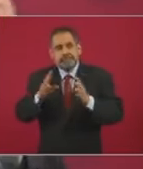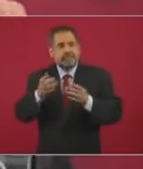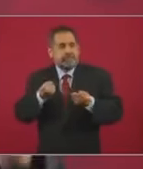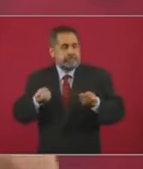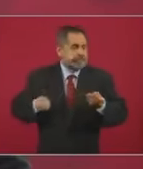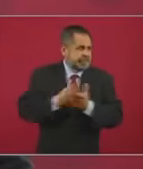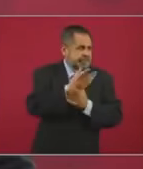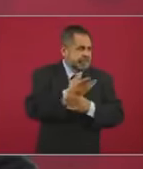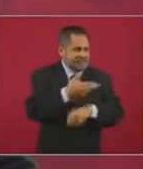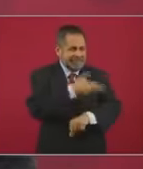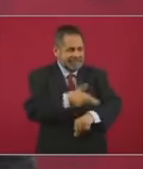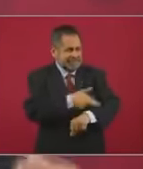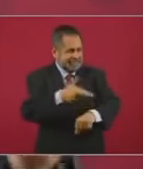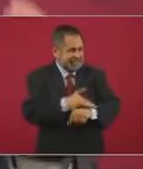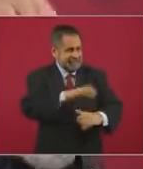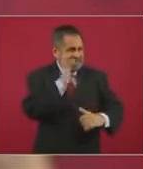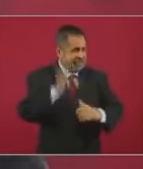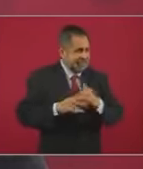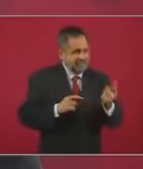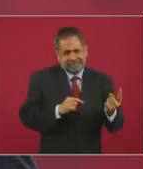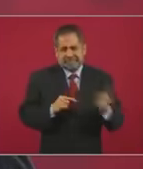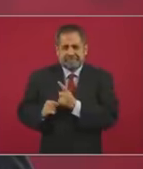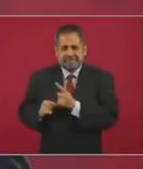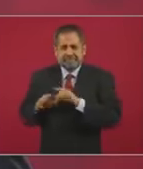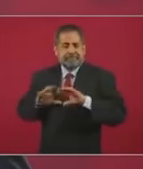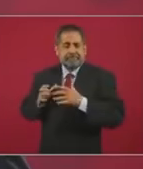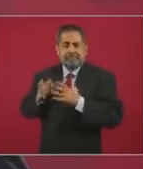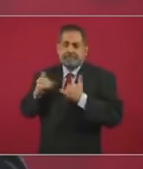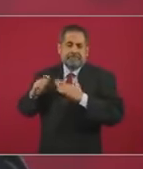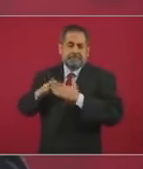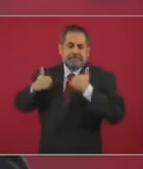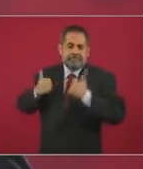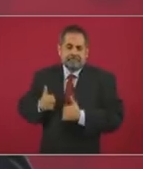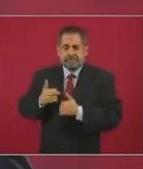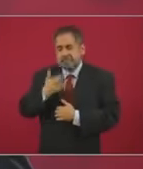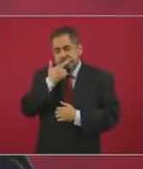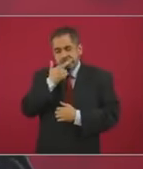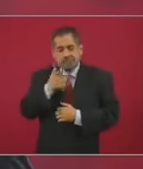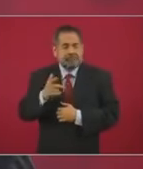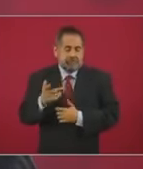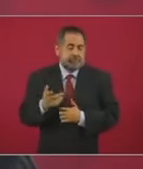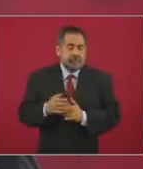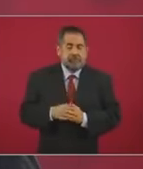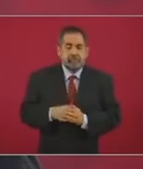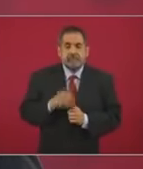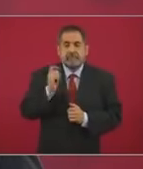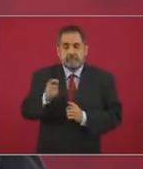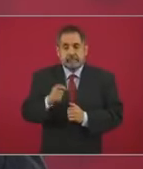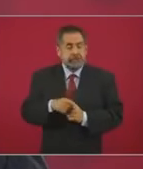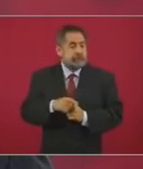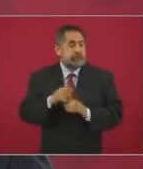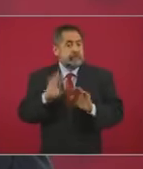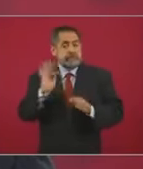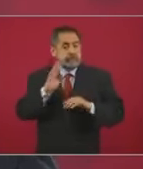haga específicamente lo que tiene que hacer y se regrese lo más pronto posible a la casa. Y durante todo